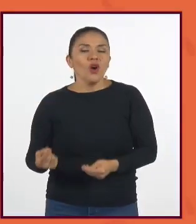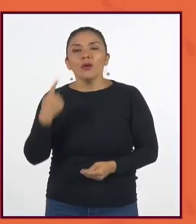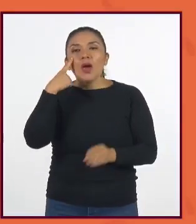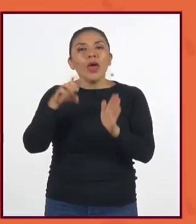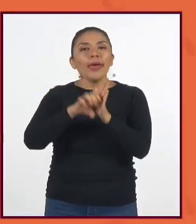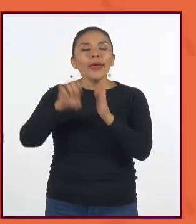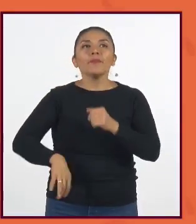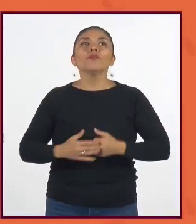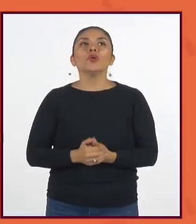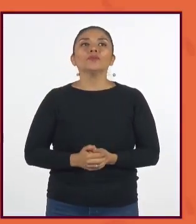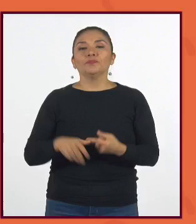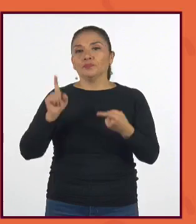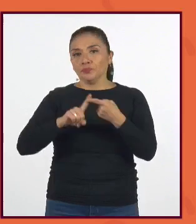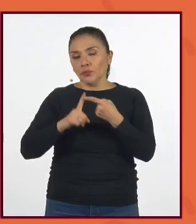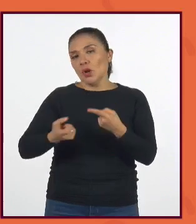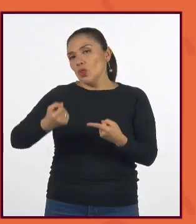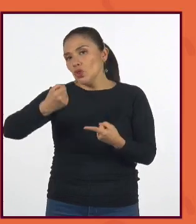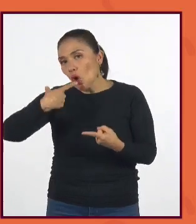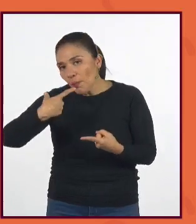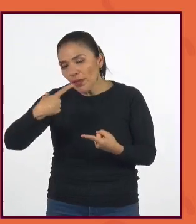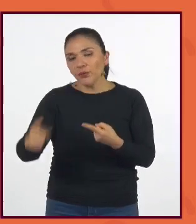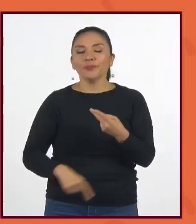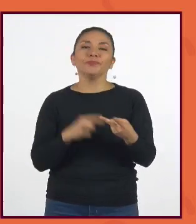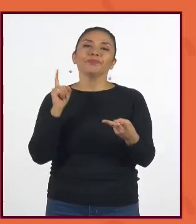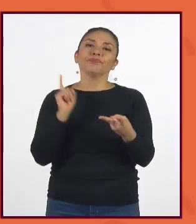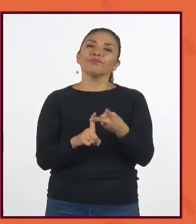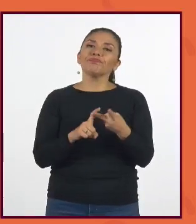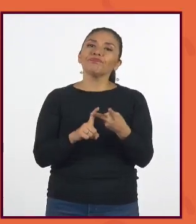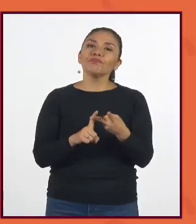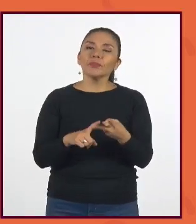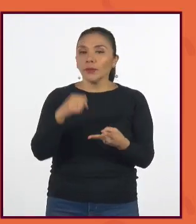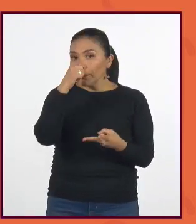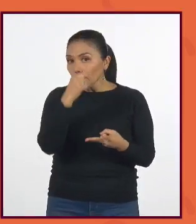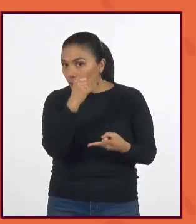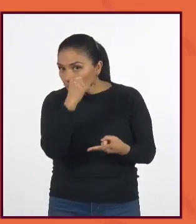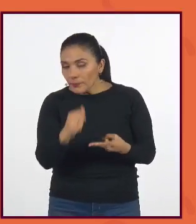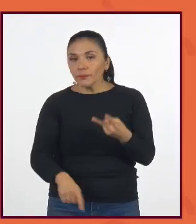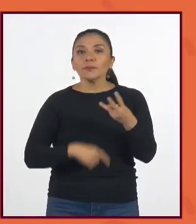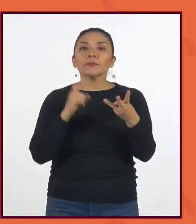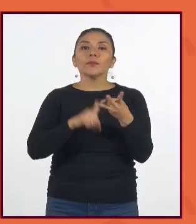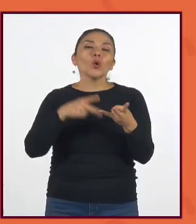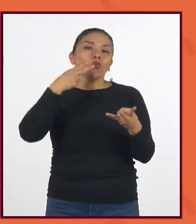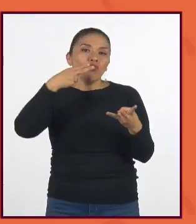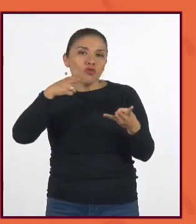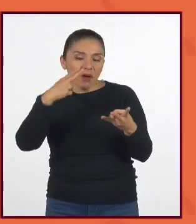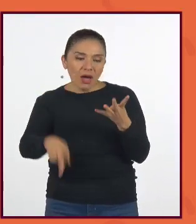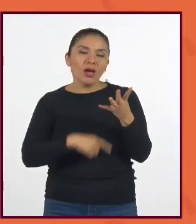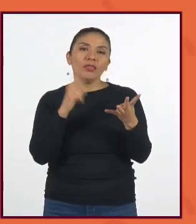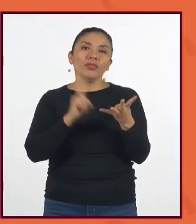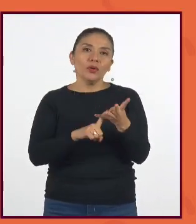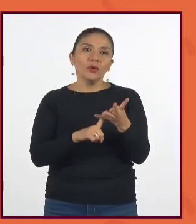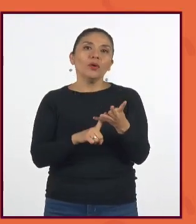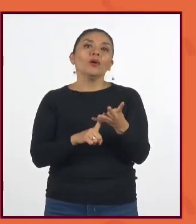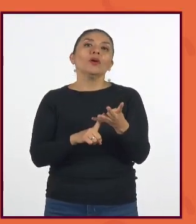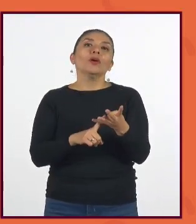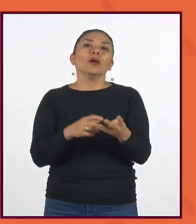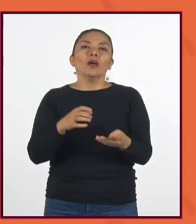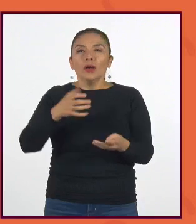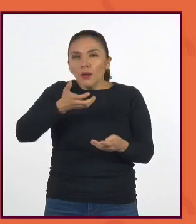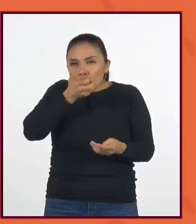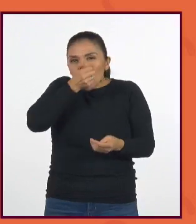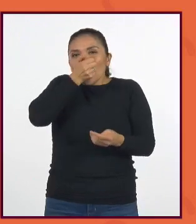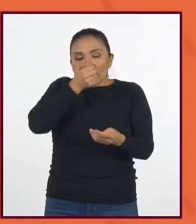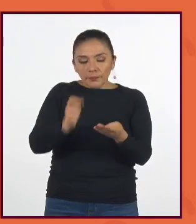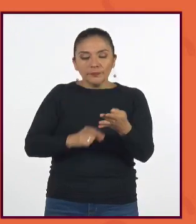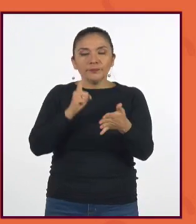están los que se toman ingeridos, aspirados, fumados, inhalados,